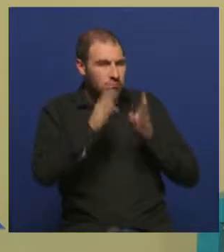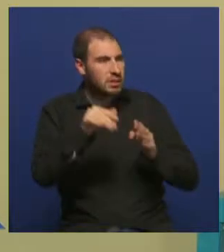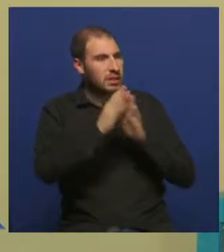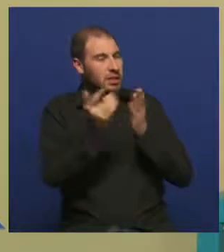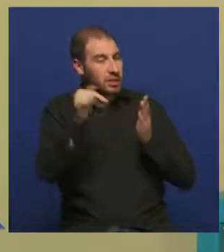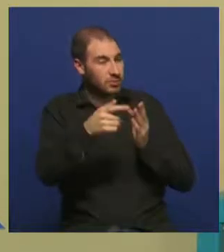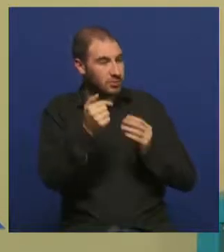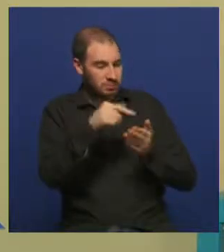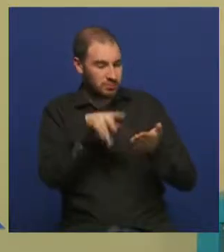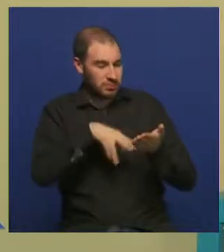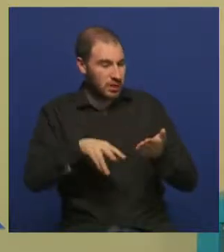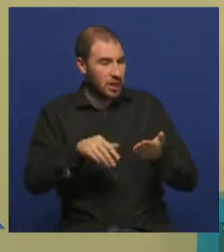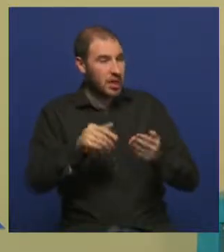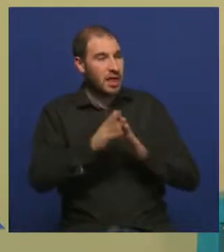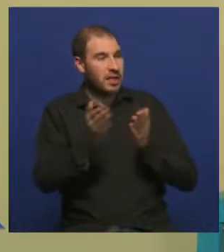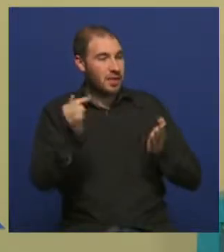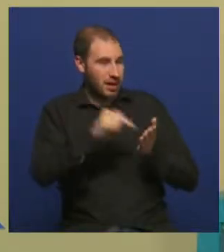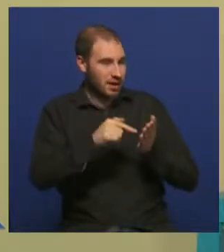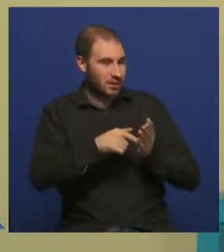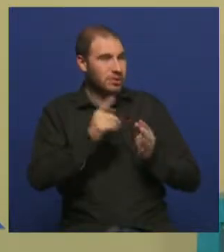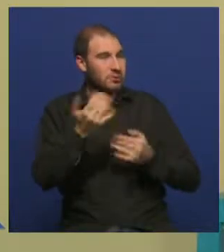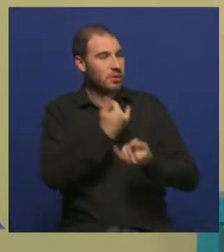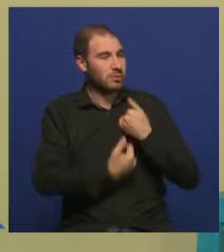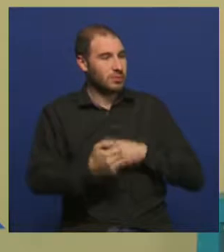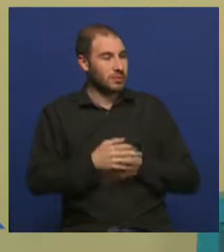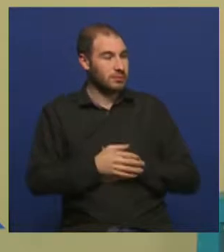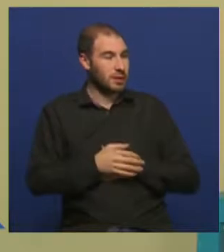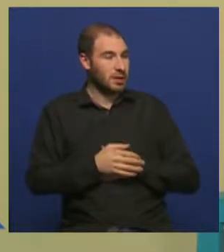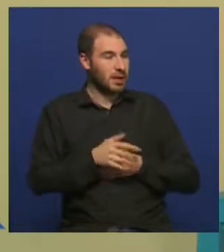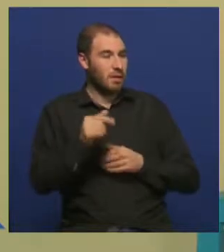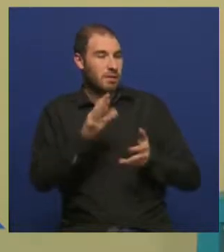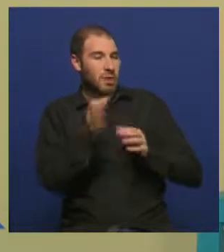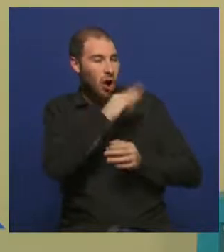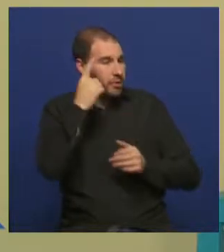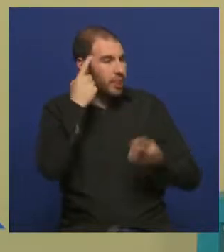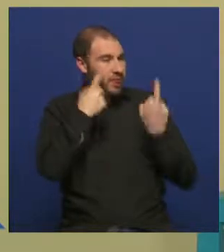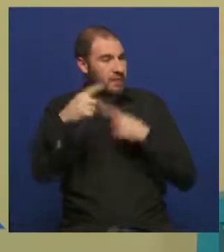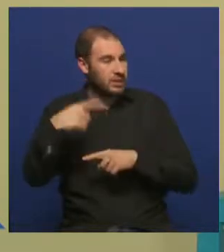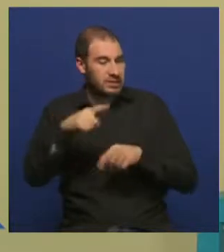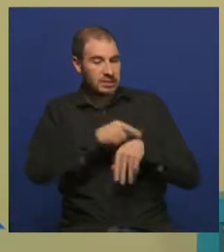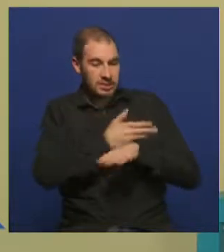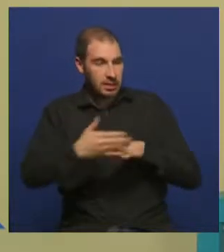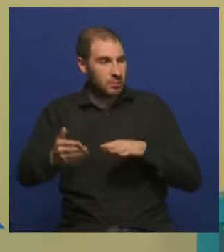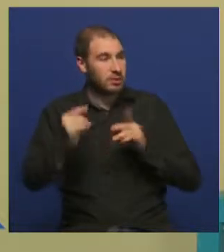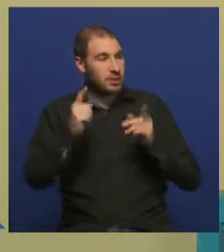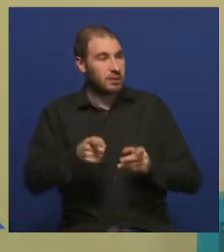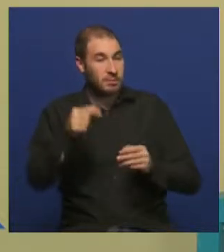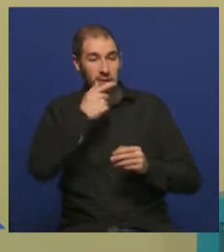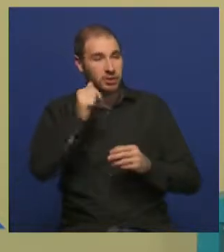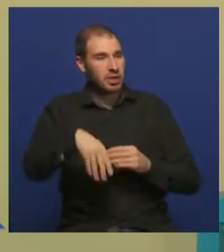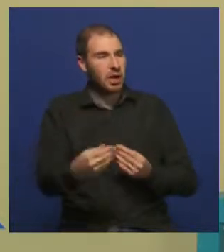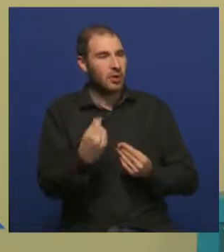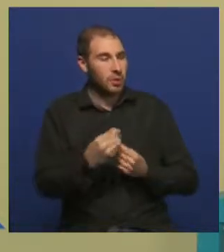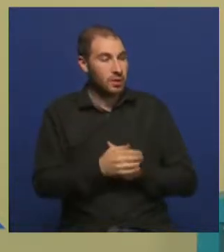libro y lo que leía en la gacetilla de prensa y en la explicación, distintas aristas, ¿no?, de lo que fue esta época, y sobre todo anclado aquí en la provincia de